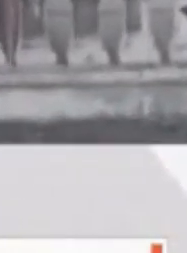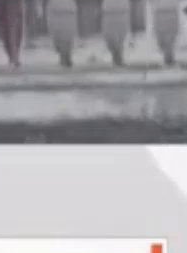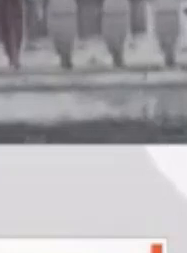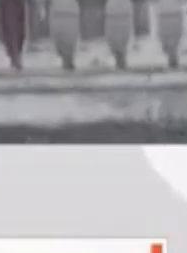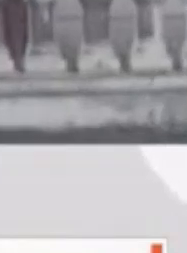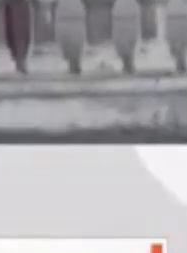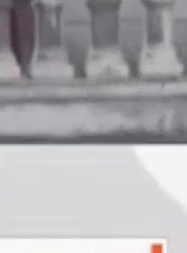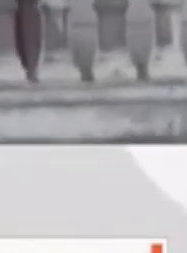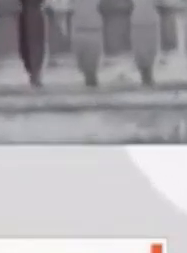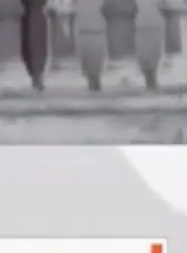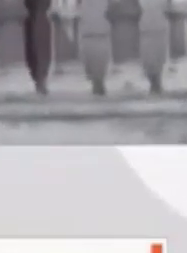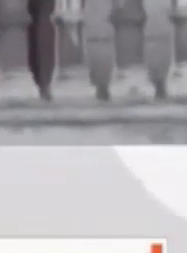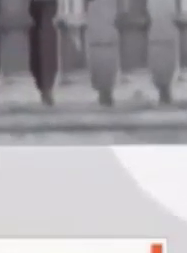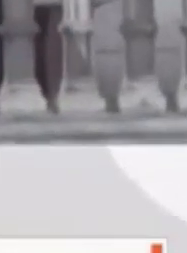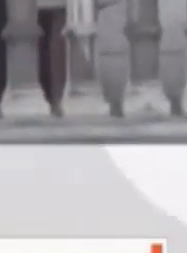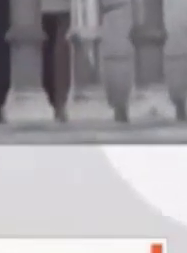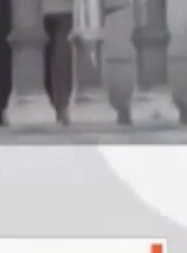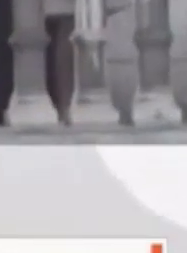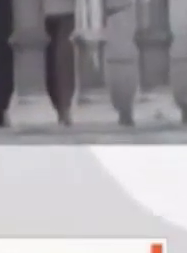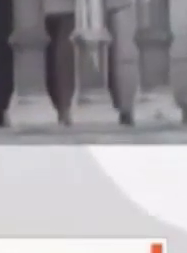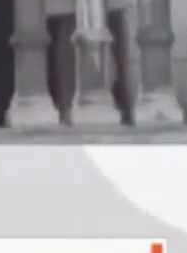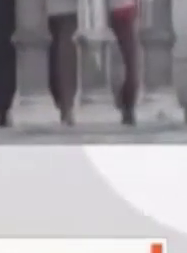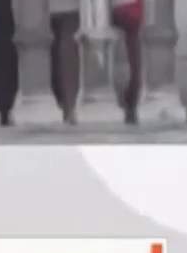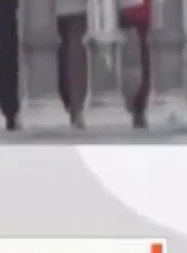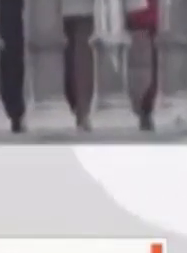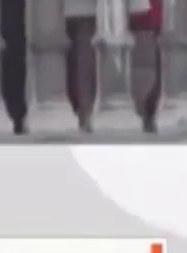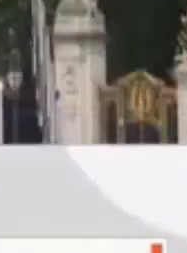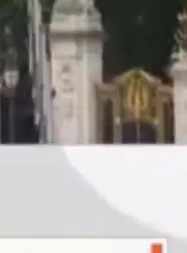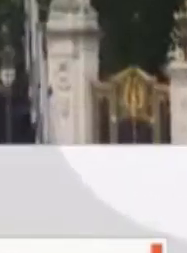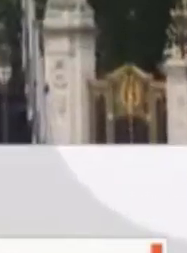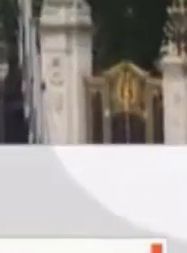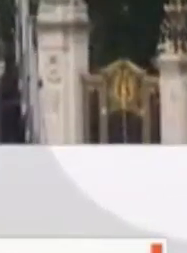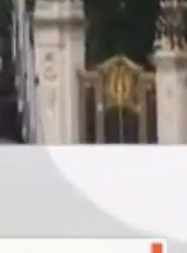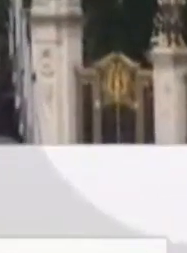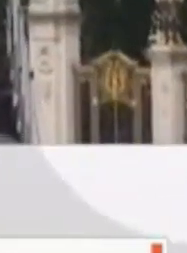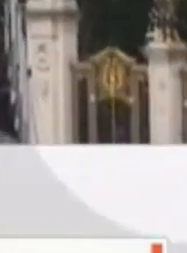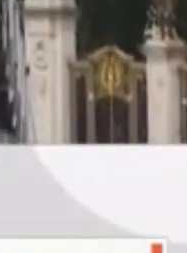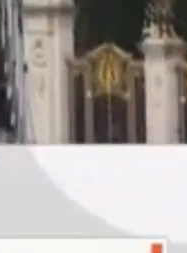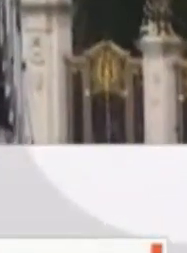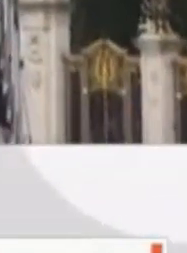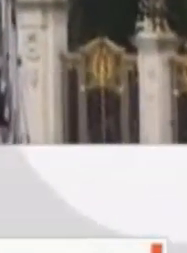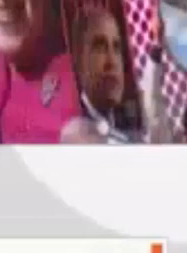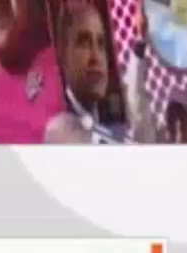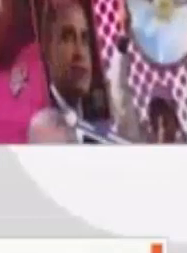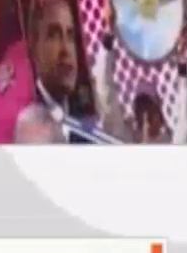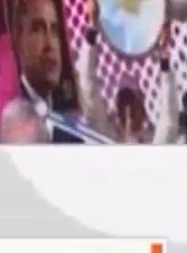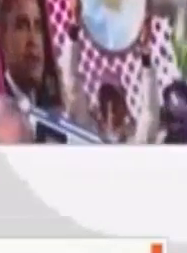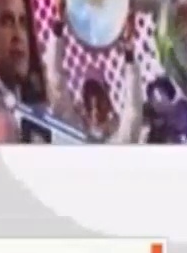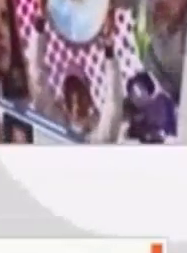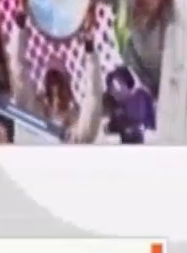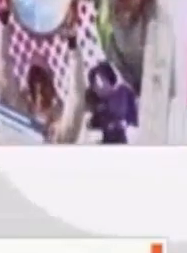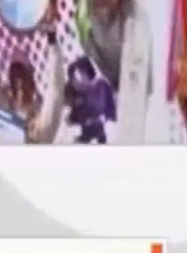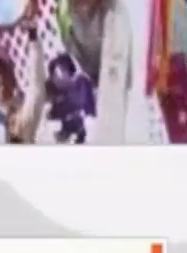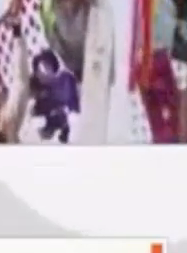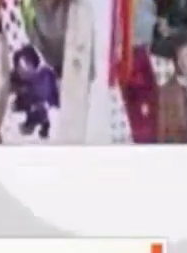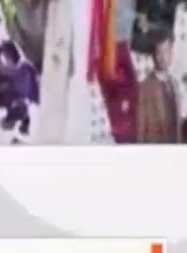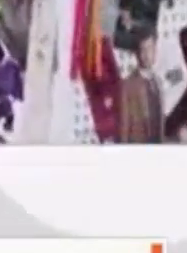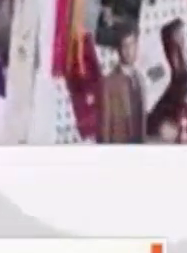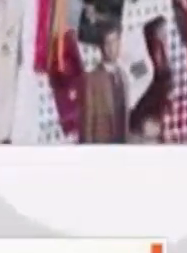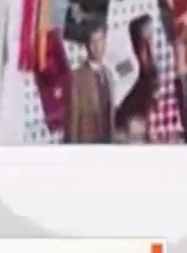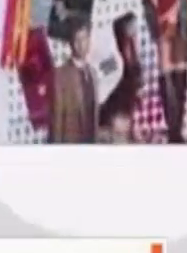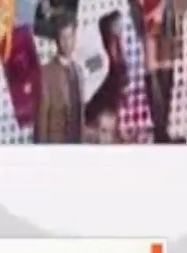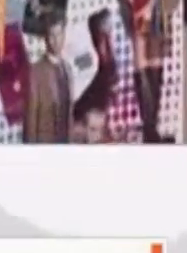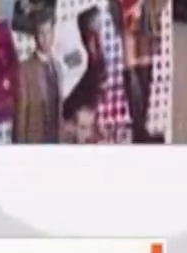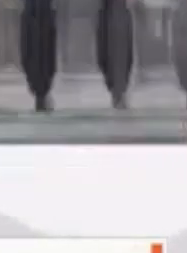que las nuevas generaciones incluso también se vean conmovidas por esta pérdida. Trasciende absolutamente lo generacional, Pa. Sí,